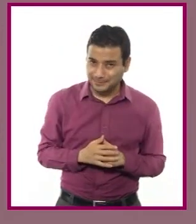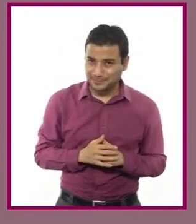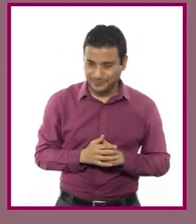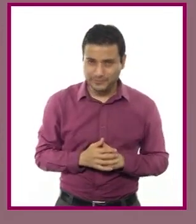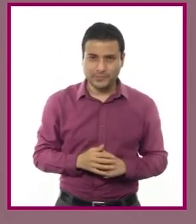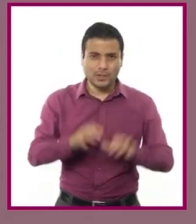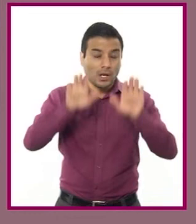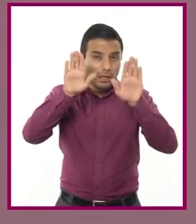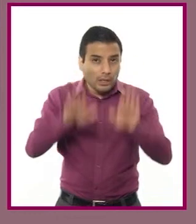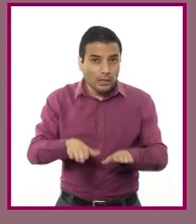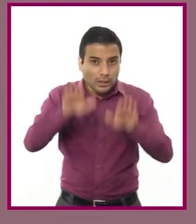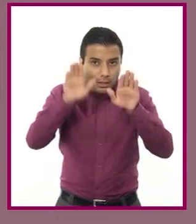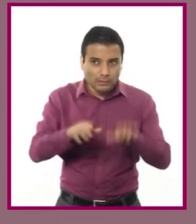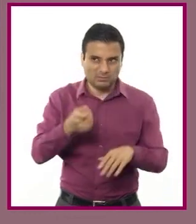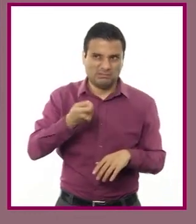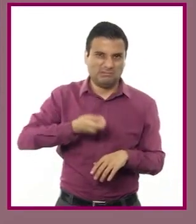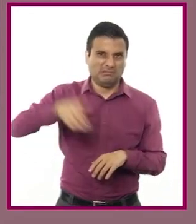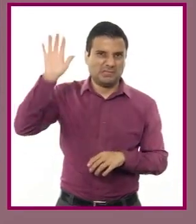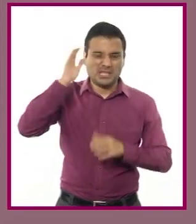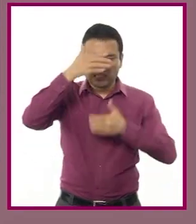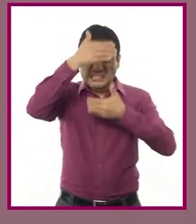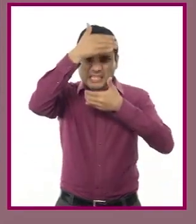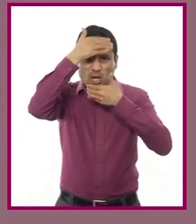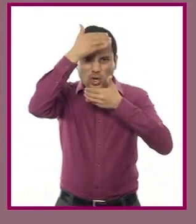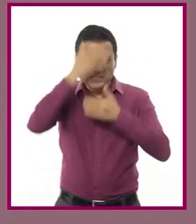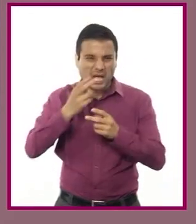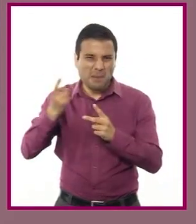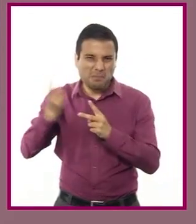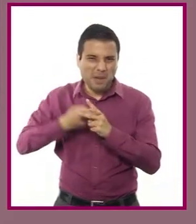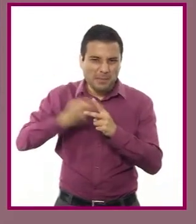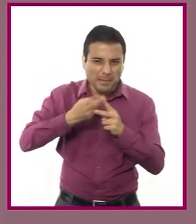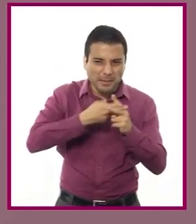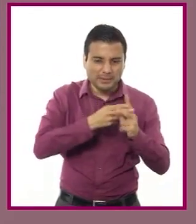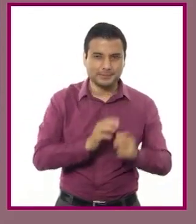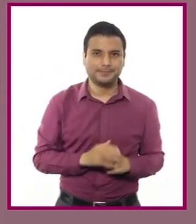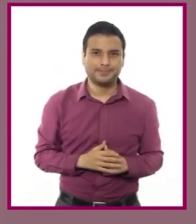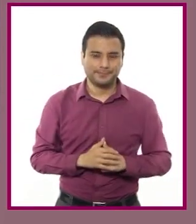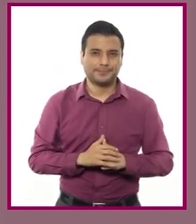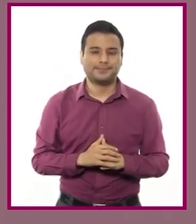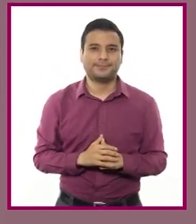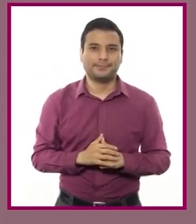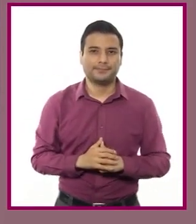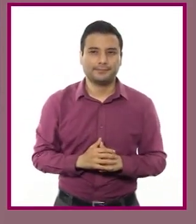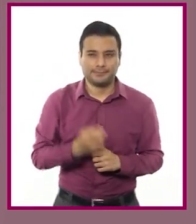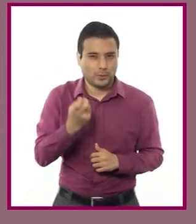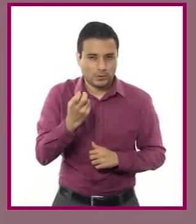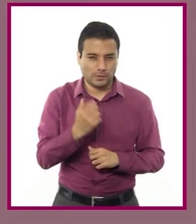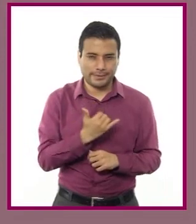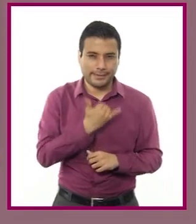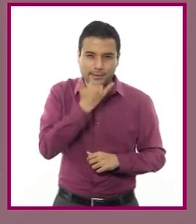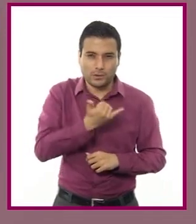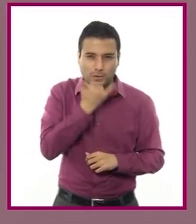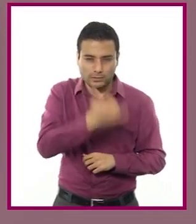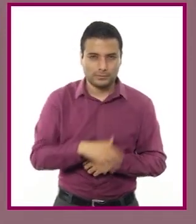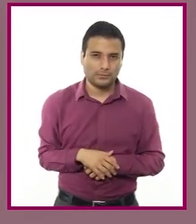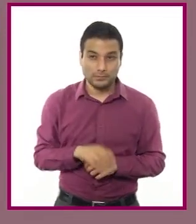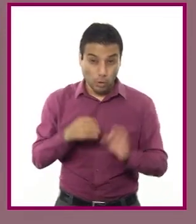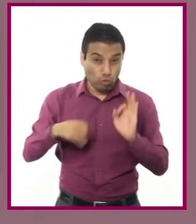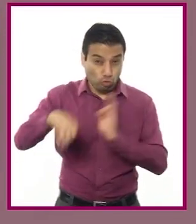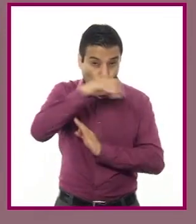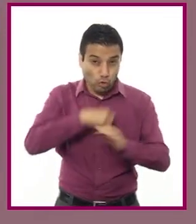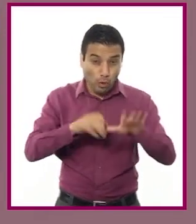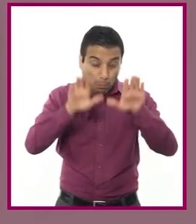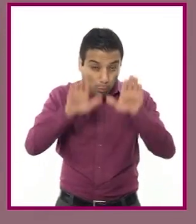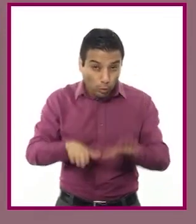con actos terroristas cometidos por algunos creyentes del Islam. Pero es un error pensar que todos los